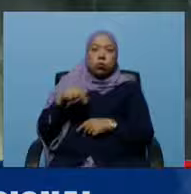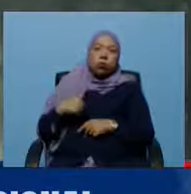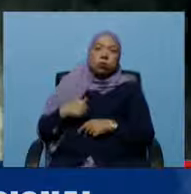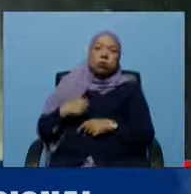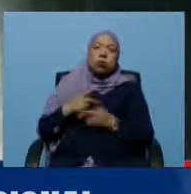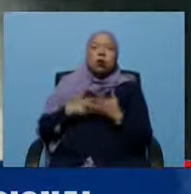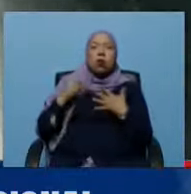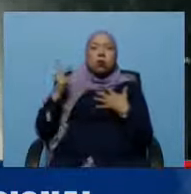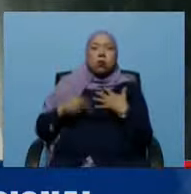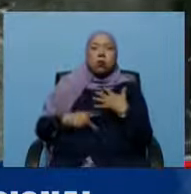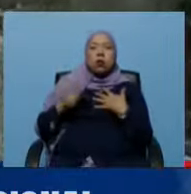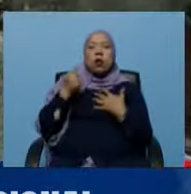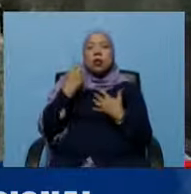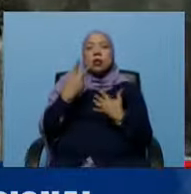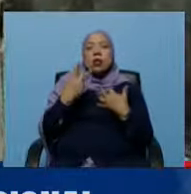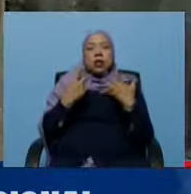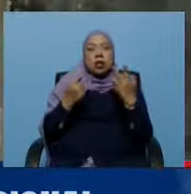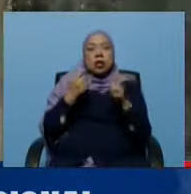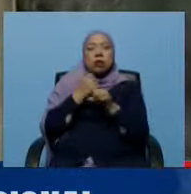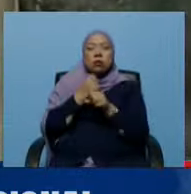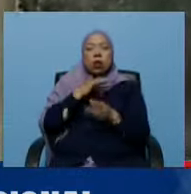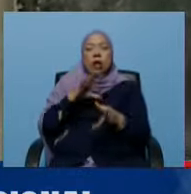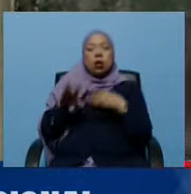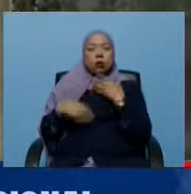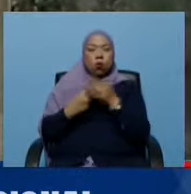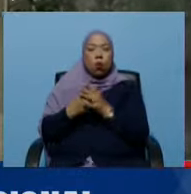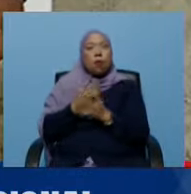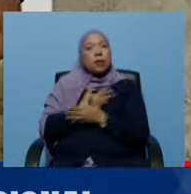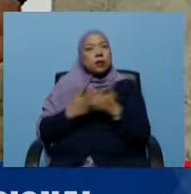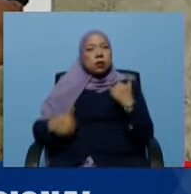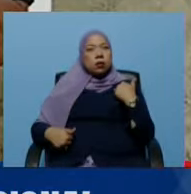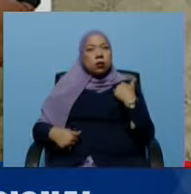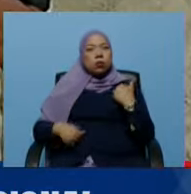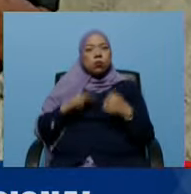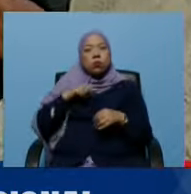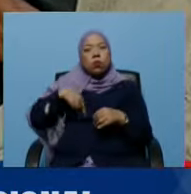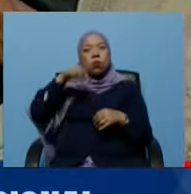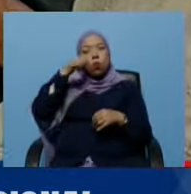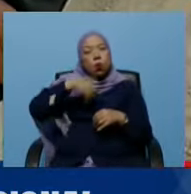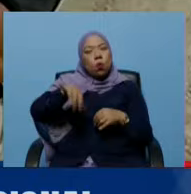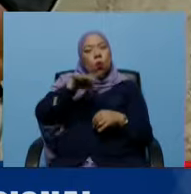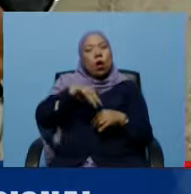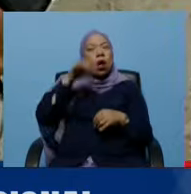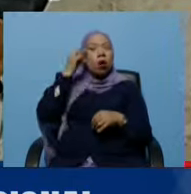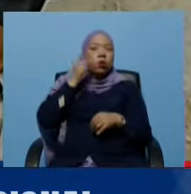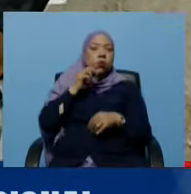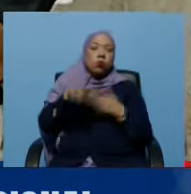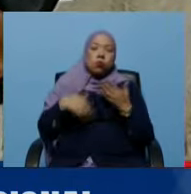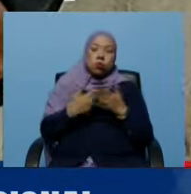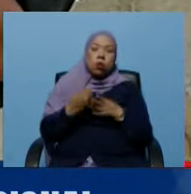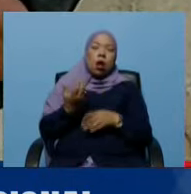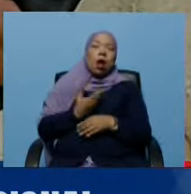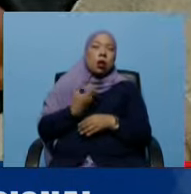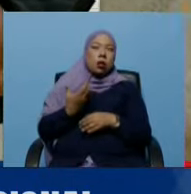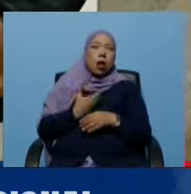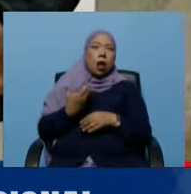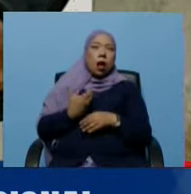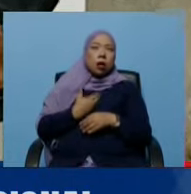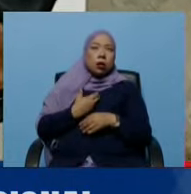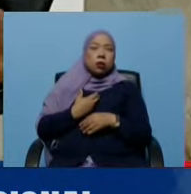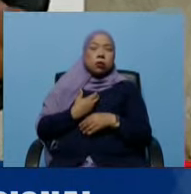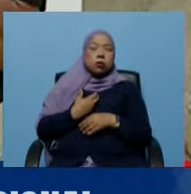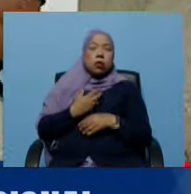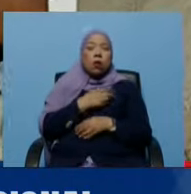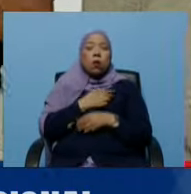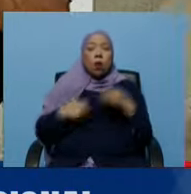ese plan de las 7 transformaciones. Presidente, con nuestro pueblo de Sucre, con nuestro alcalde, con nuestro